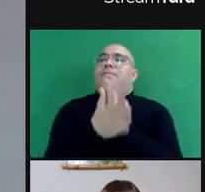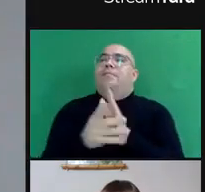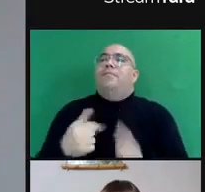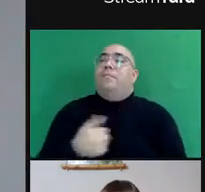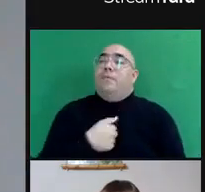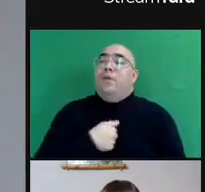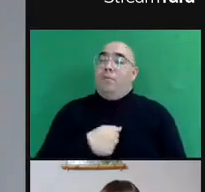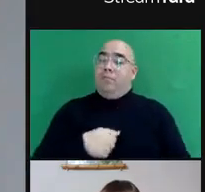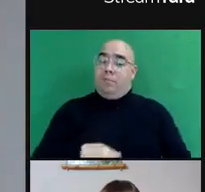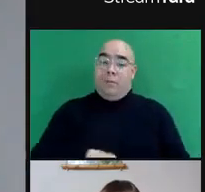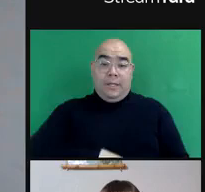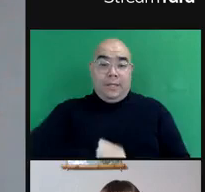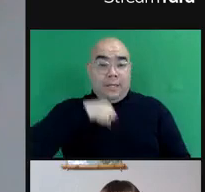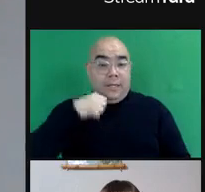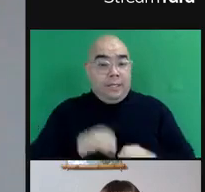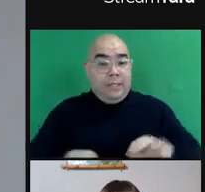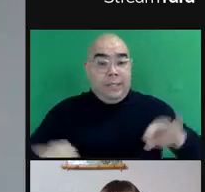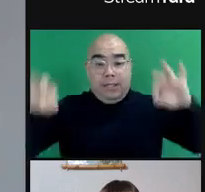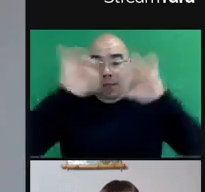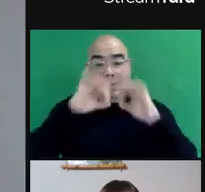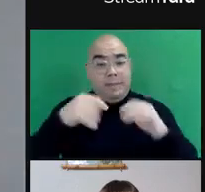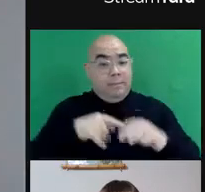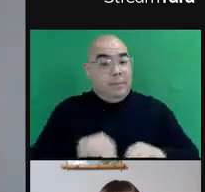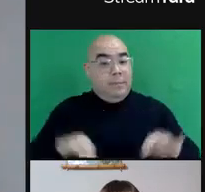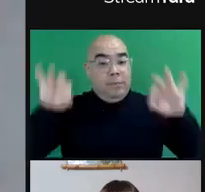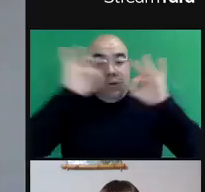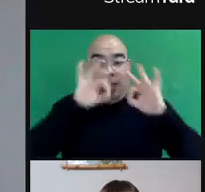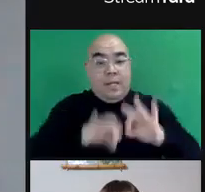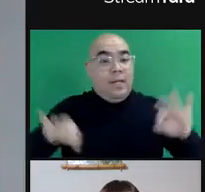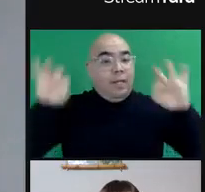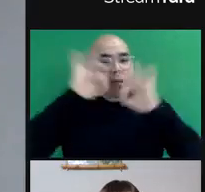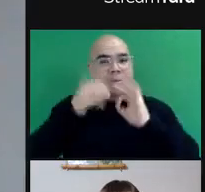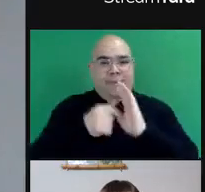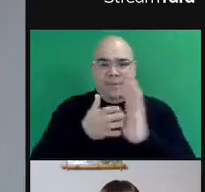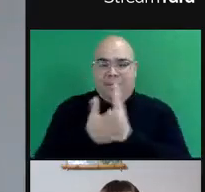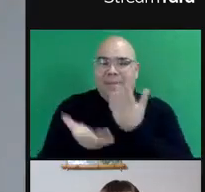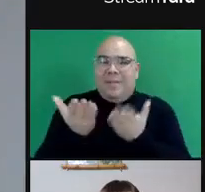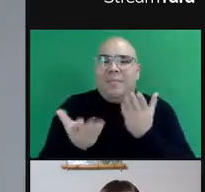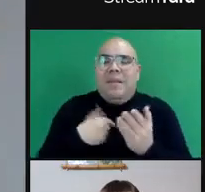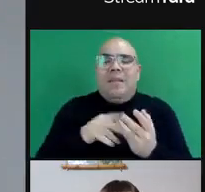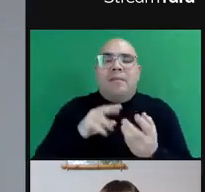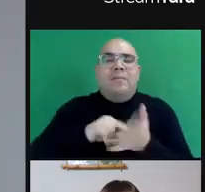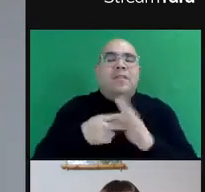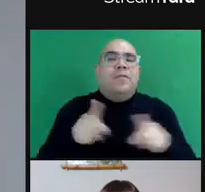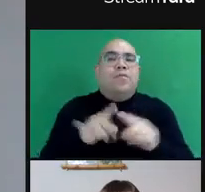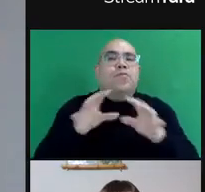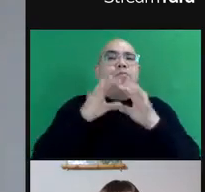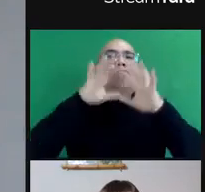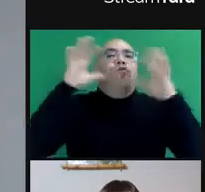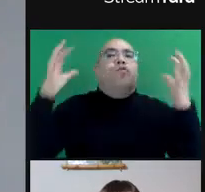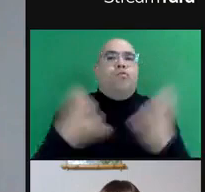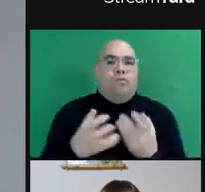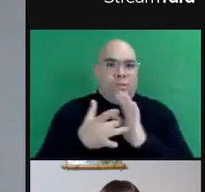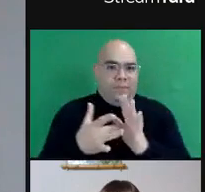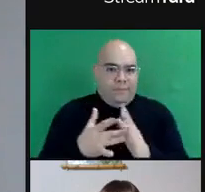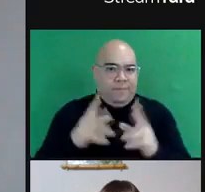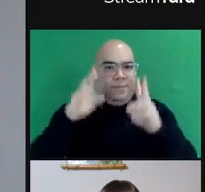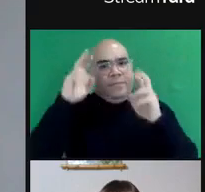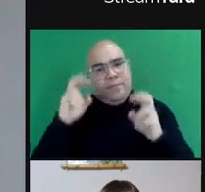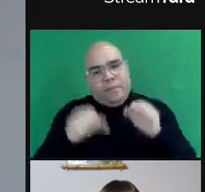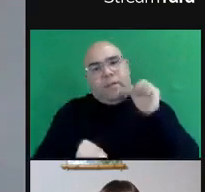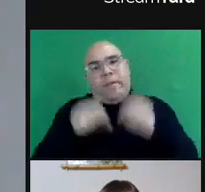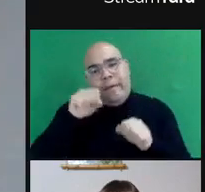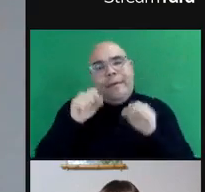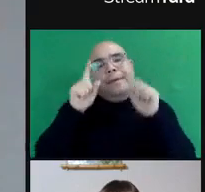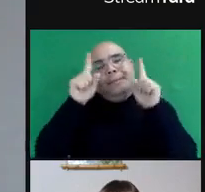importante sin darle potencia a eso que emito hacia el mundo. Si lo considero, entonces listo, voy a escribir